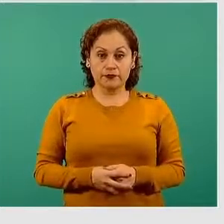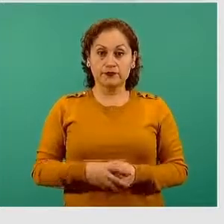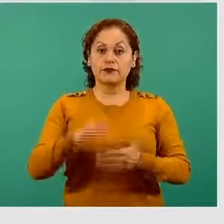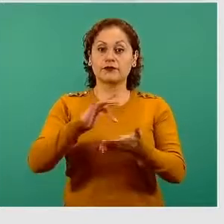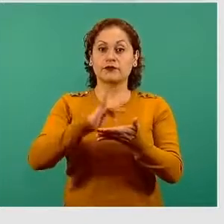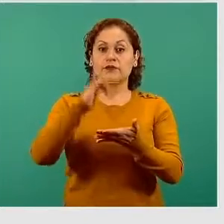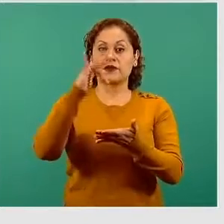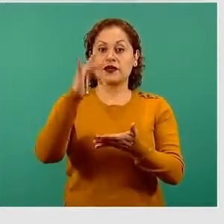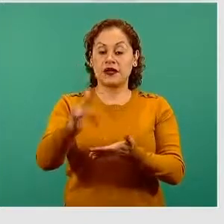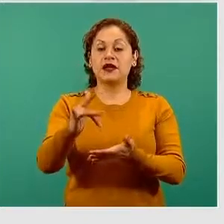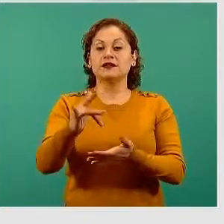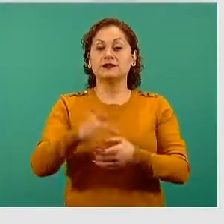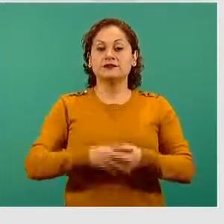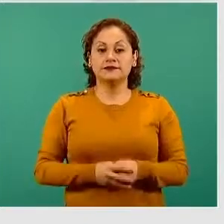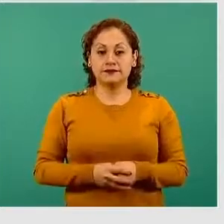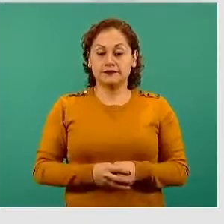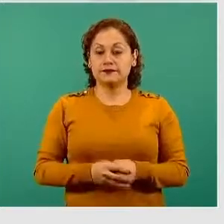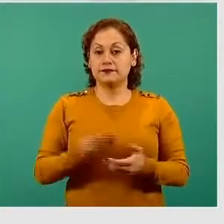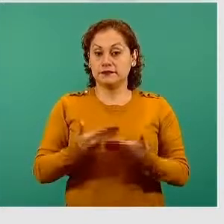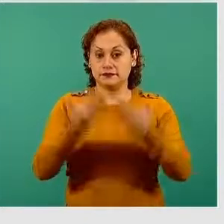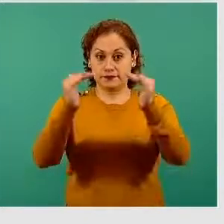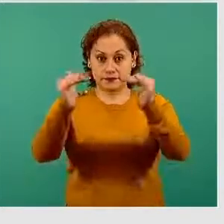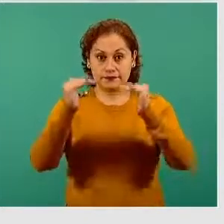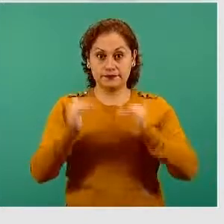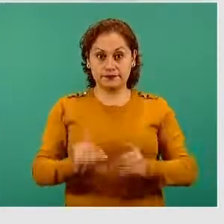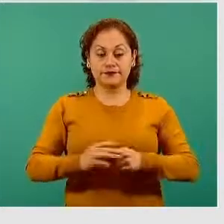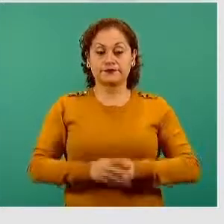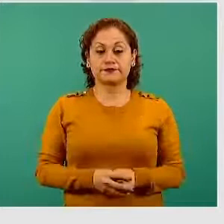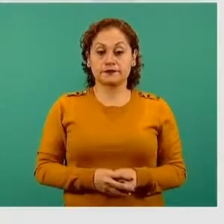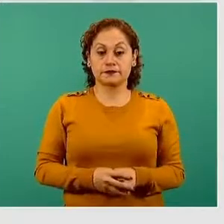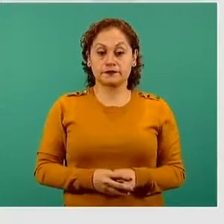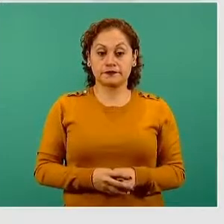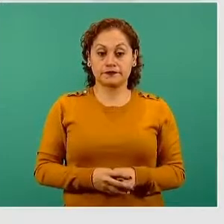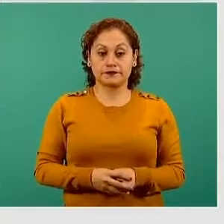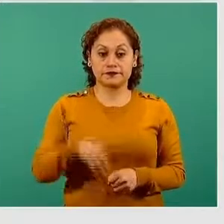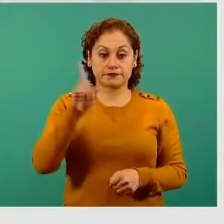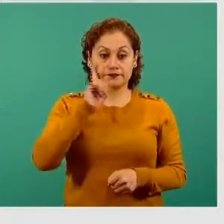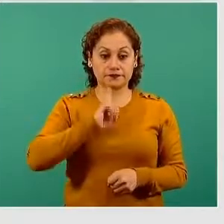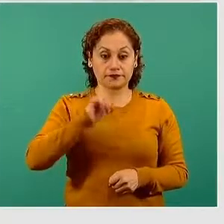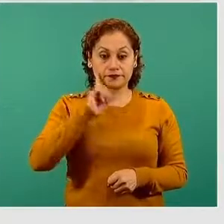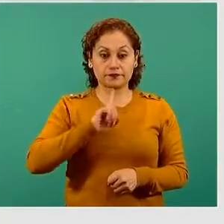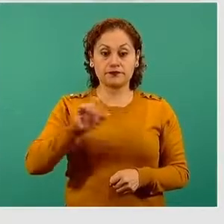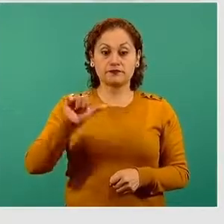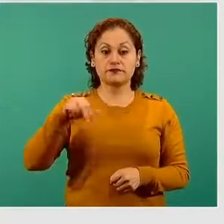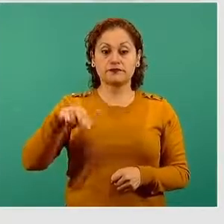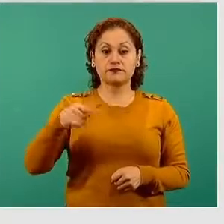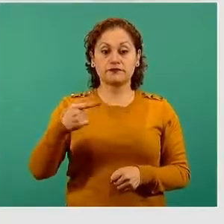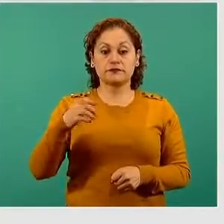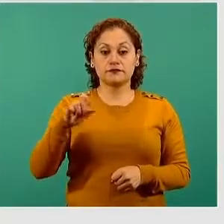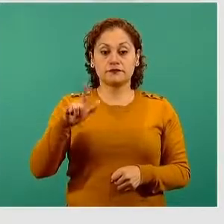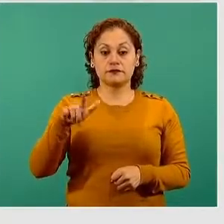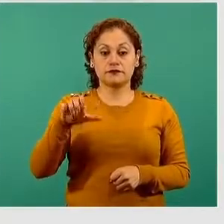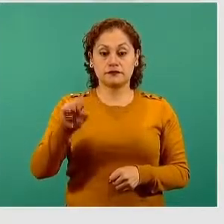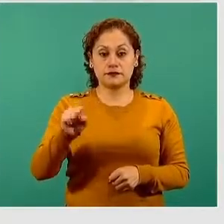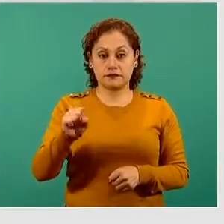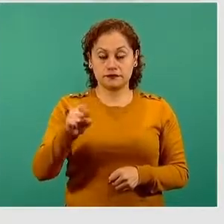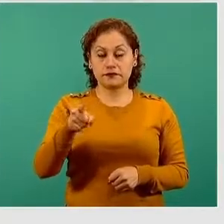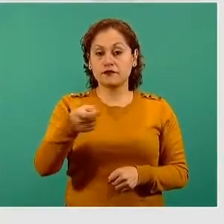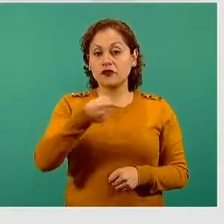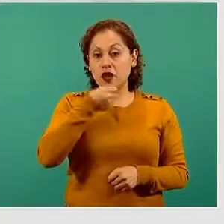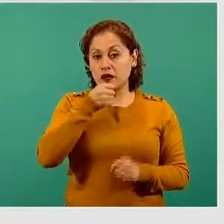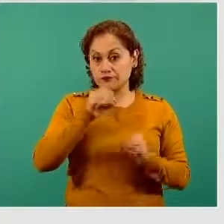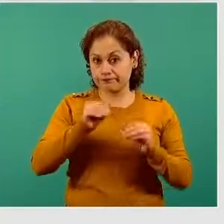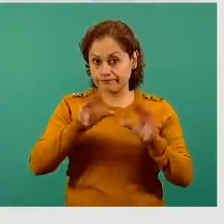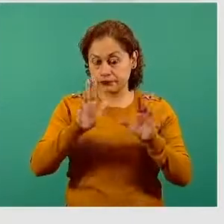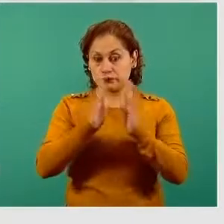Gracias, doctora Lobilla. En siguiente turno ya lo tenía la reportera Ángeles. Ángeles, si tienes tu micrófono, por